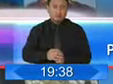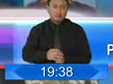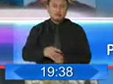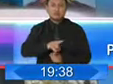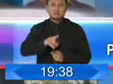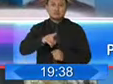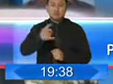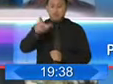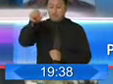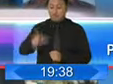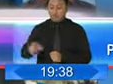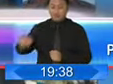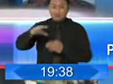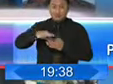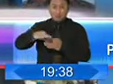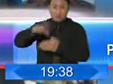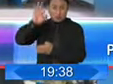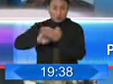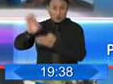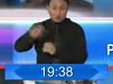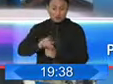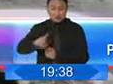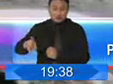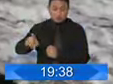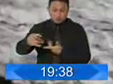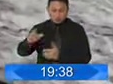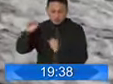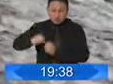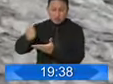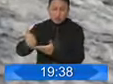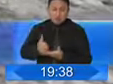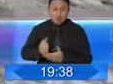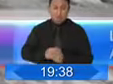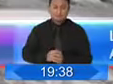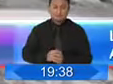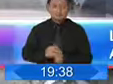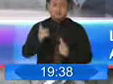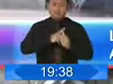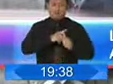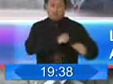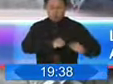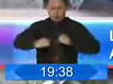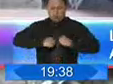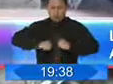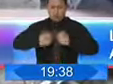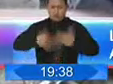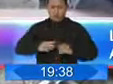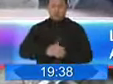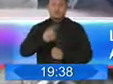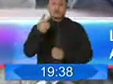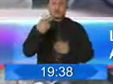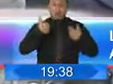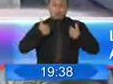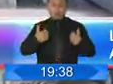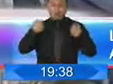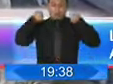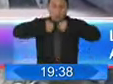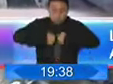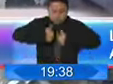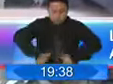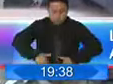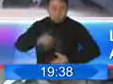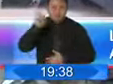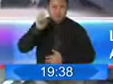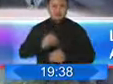guías autorizados, que son especialmente los de la CEI. Además de la preparación física, la indumentaria y otros materiales son